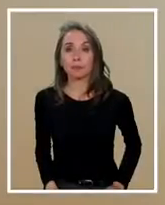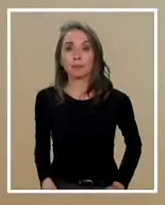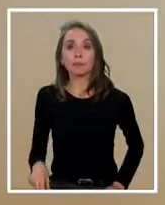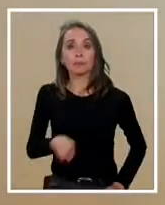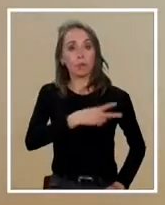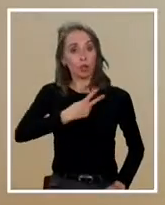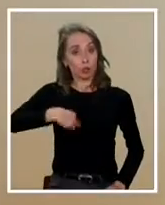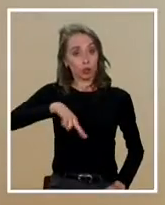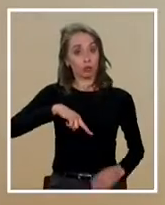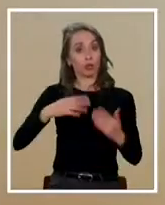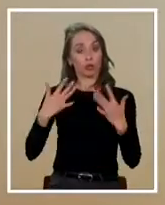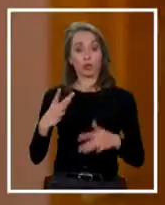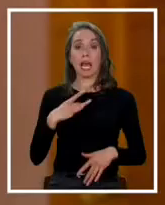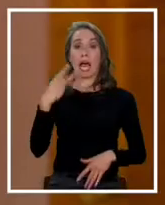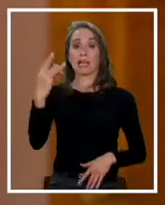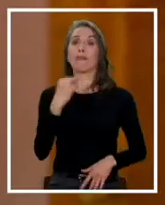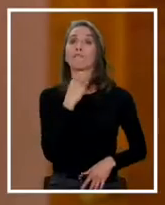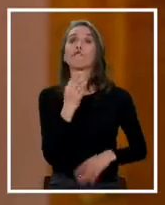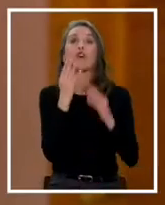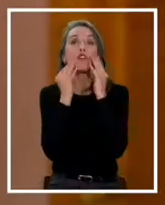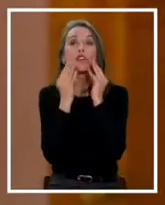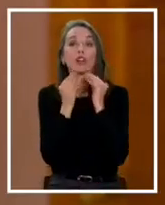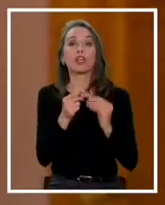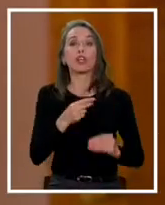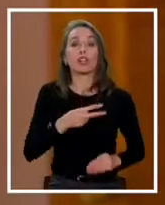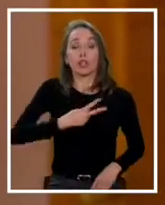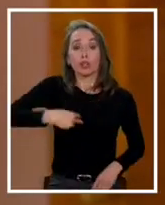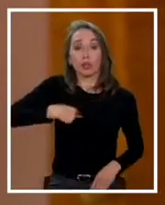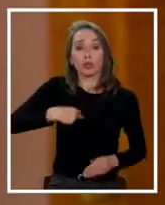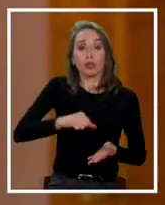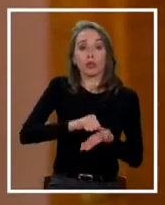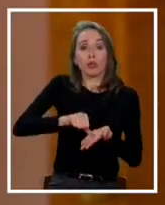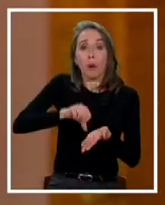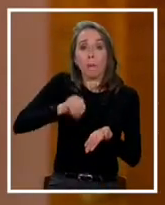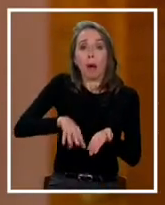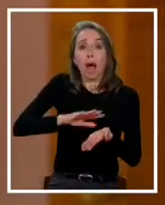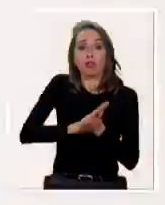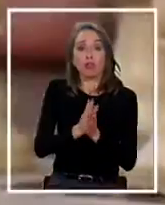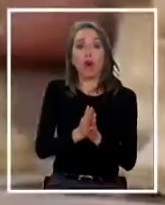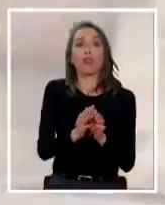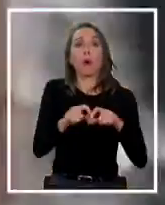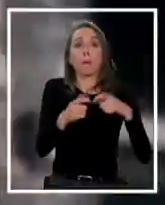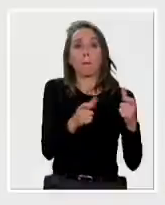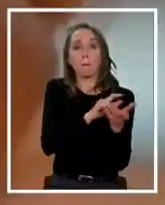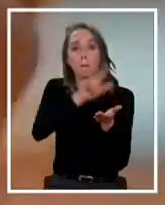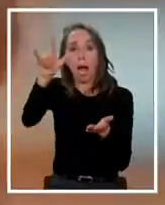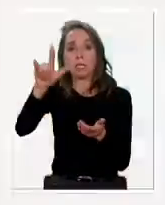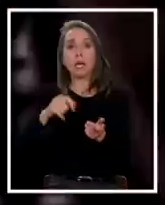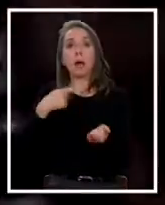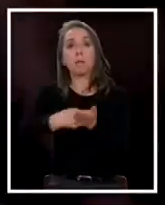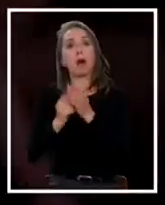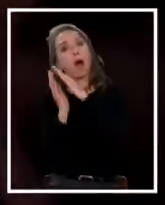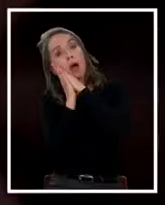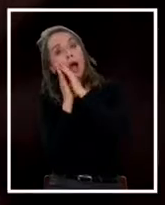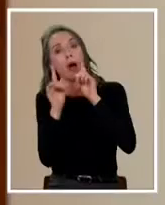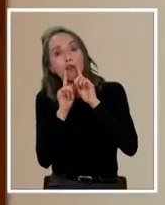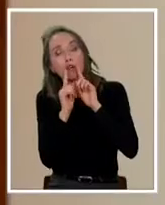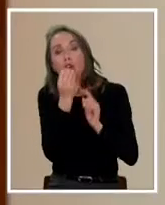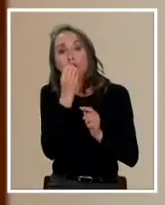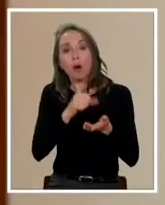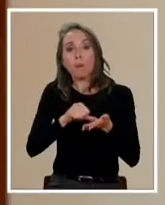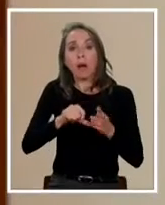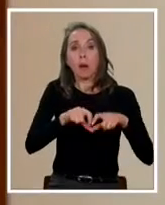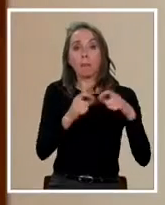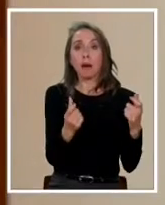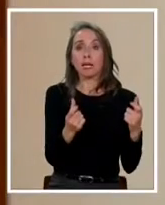Bueno, nosotros estamos clasificados, digamos, pero tenemos que pagarnos todo. Desde el pasaje, comida, estadía, todo. El pasaje